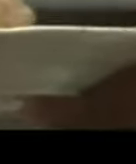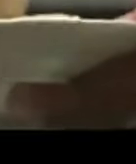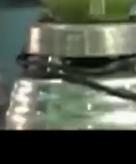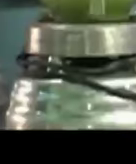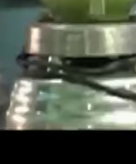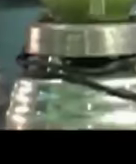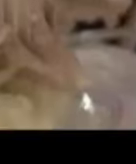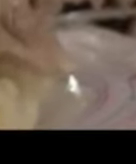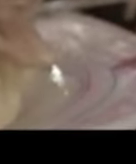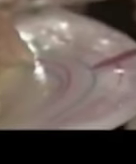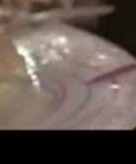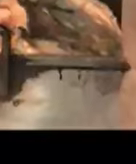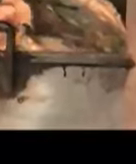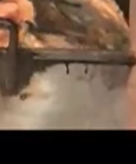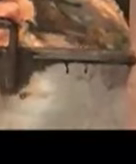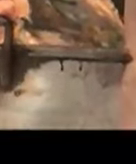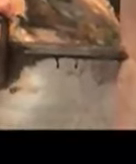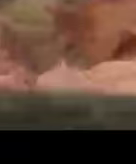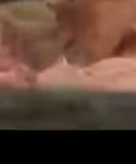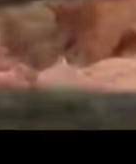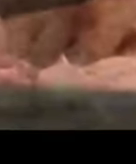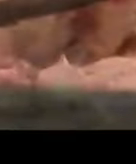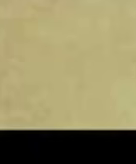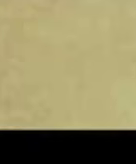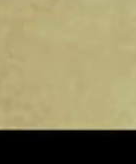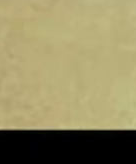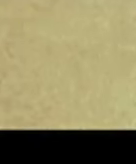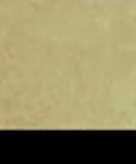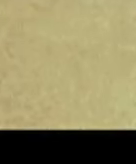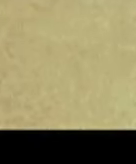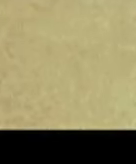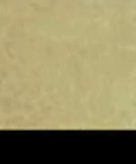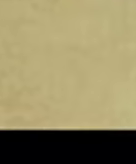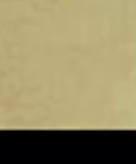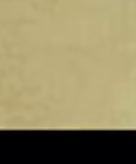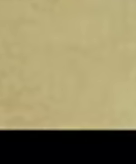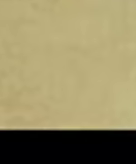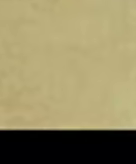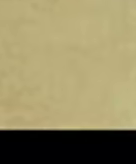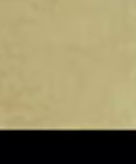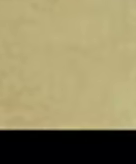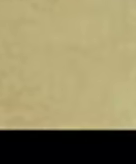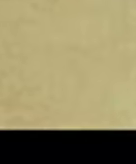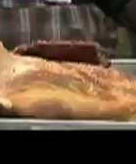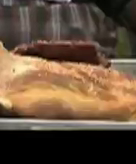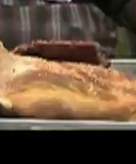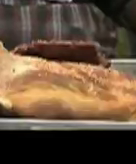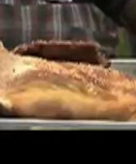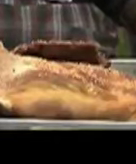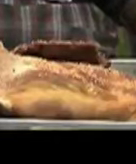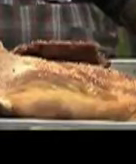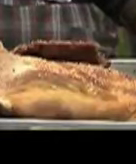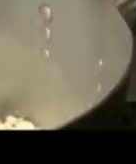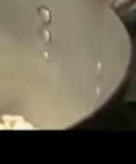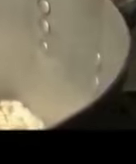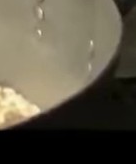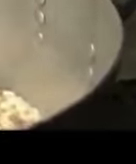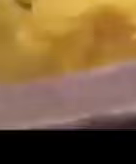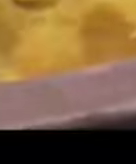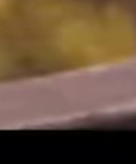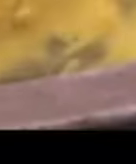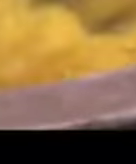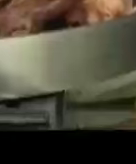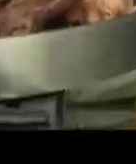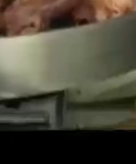Sabores, olores, colores, aromas. Se viene el segundo campeonato mundial del hornado. Te invitamos a